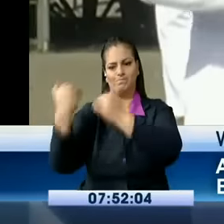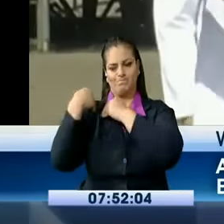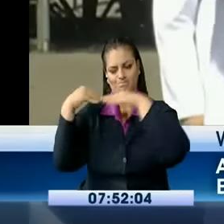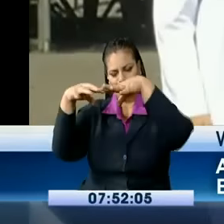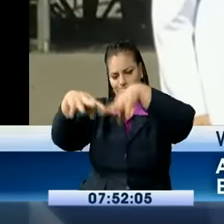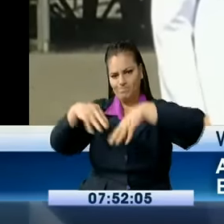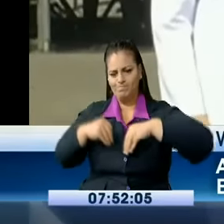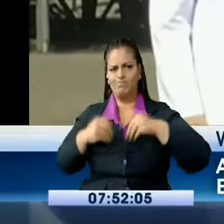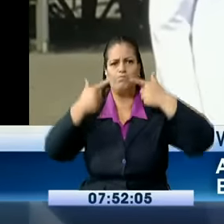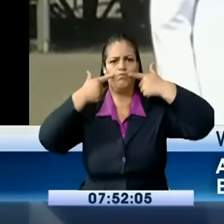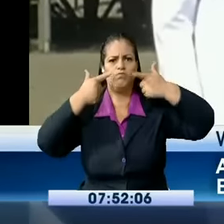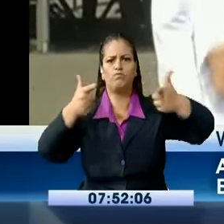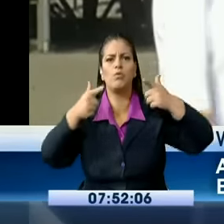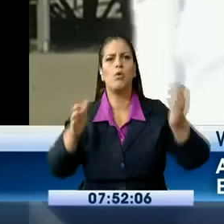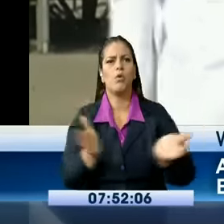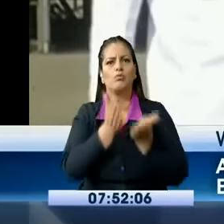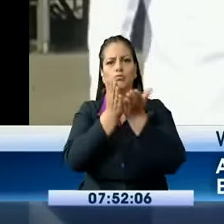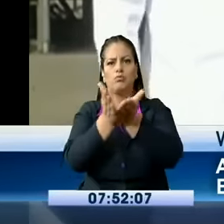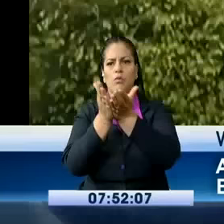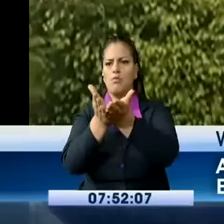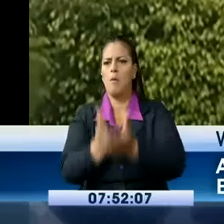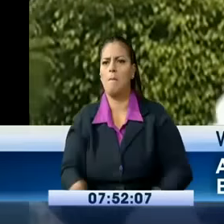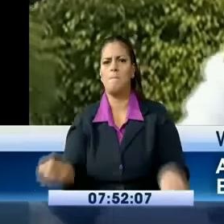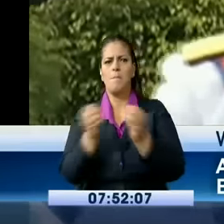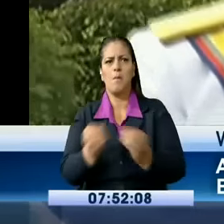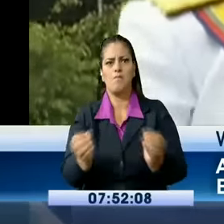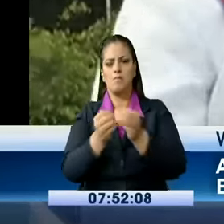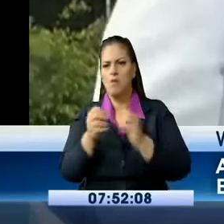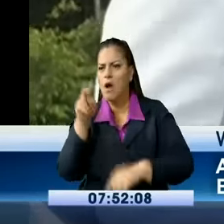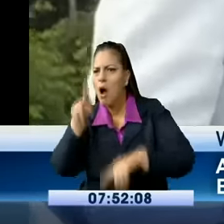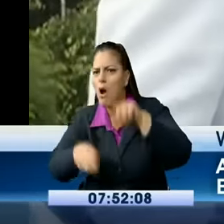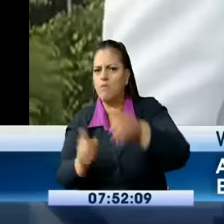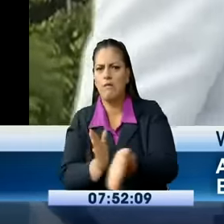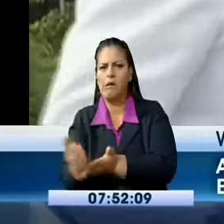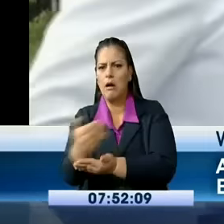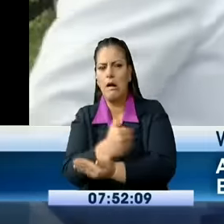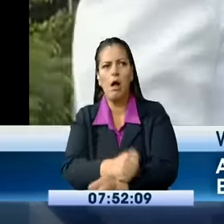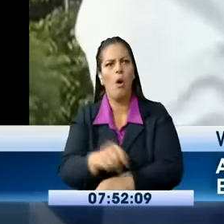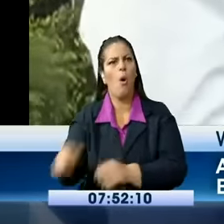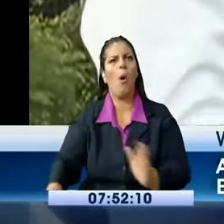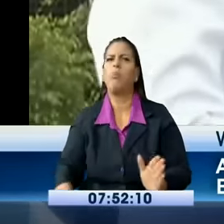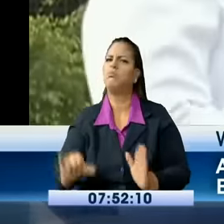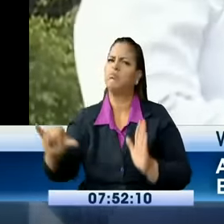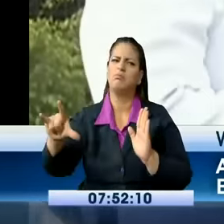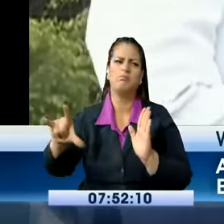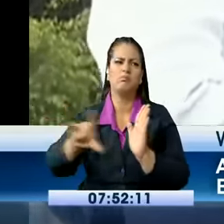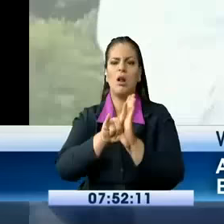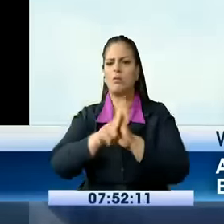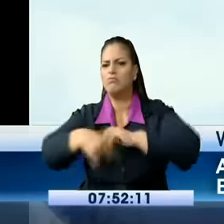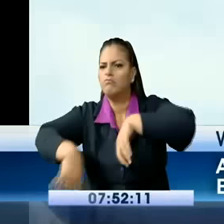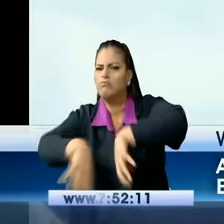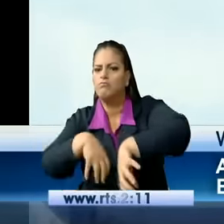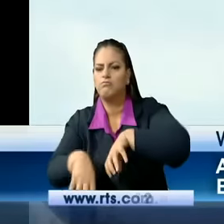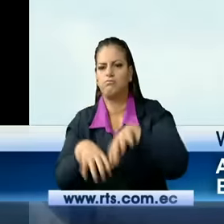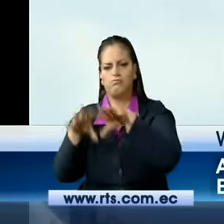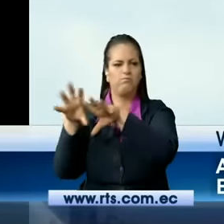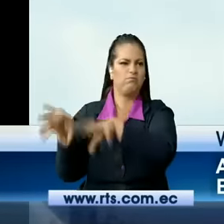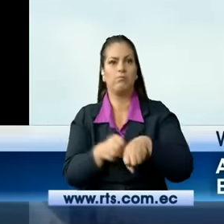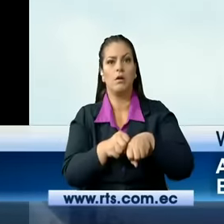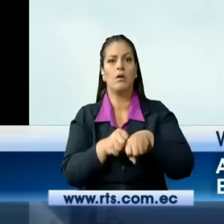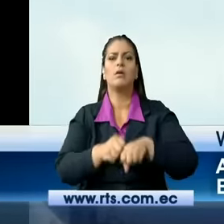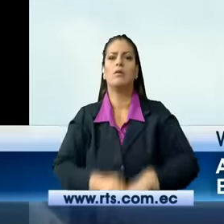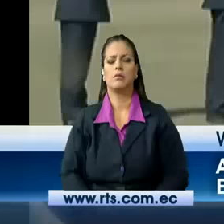consolidar la unidad de inteligencia para evitar actividades ilícitas. El ministro de Defensa, Ricardo Patiño, estuvo en el acto de cambio de mando